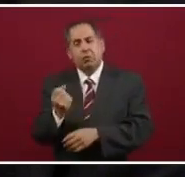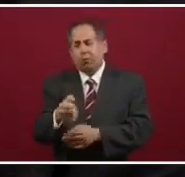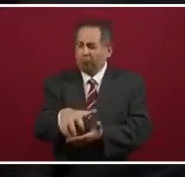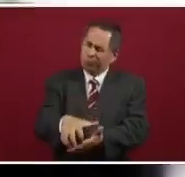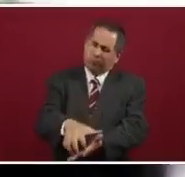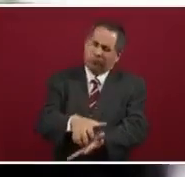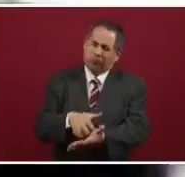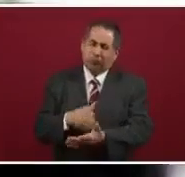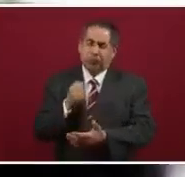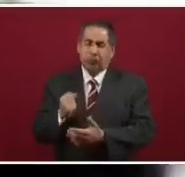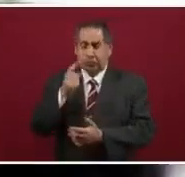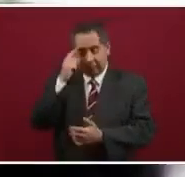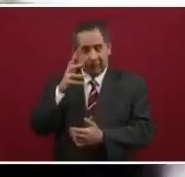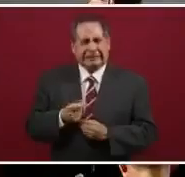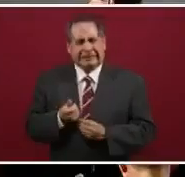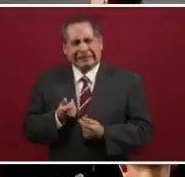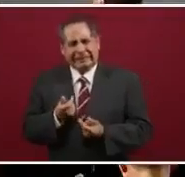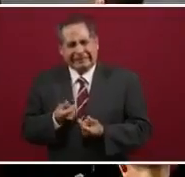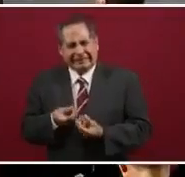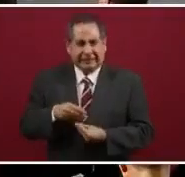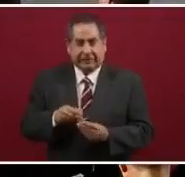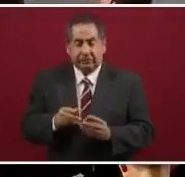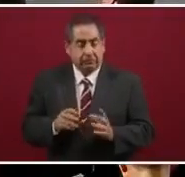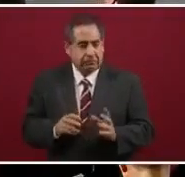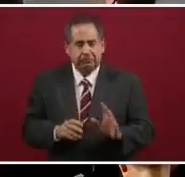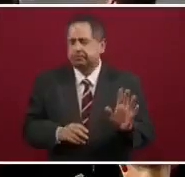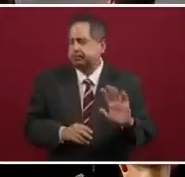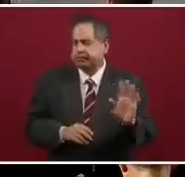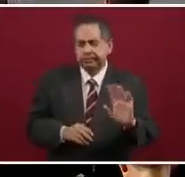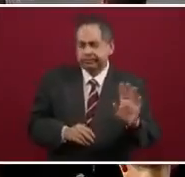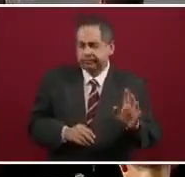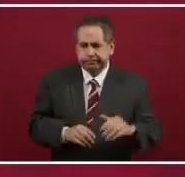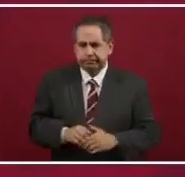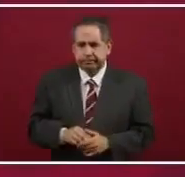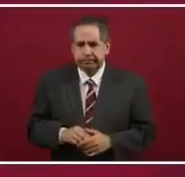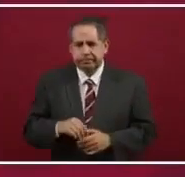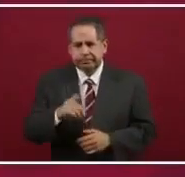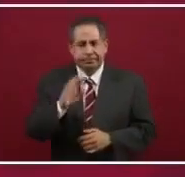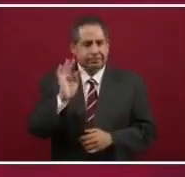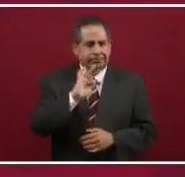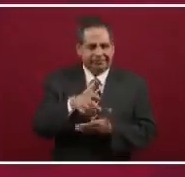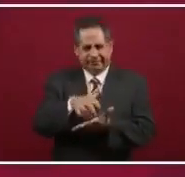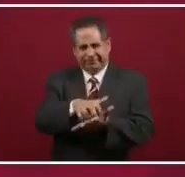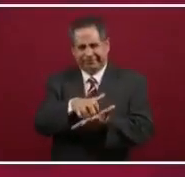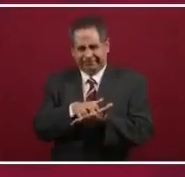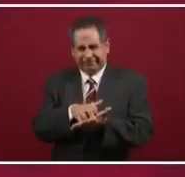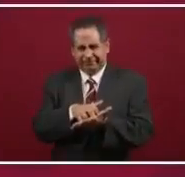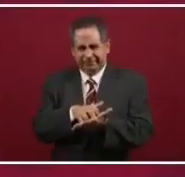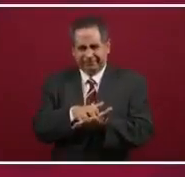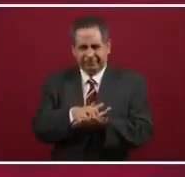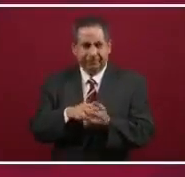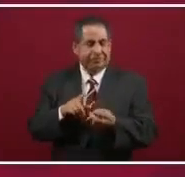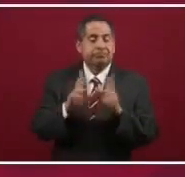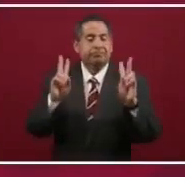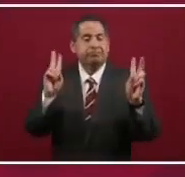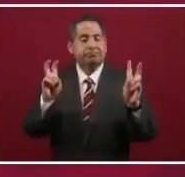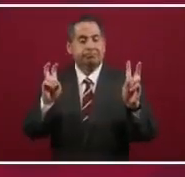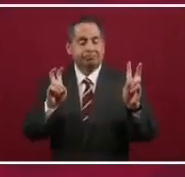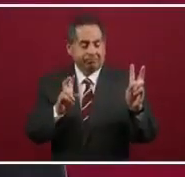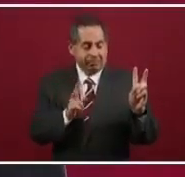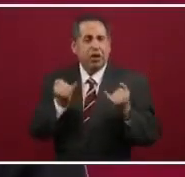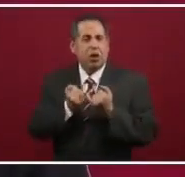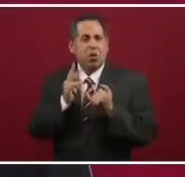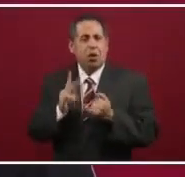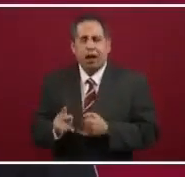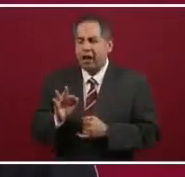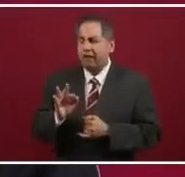que nos pueda llevar al austericidio? No, si acaso pasaríamos de la austeridad republicana a la pobreza franciscana.